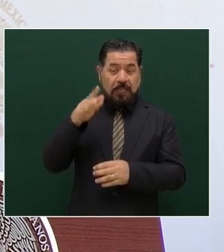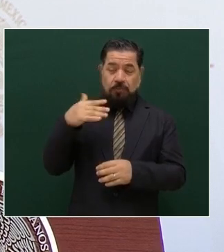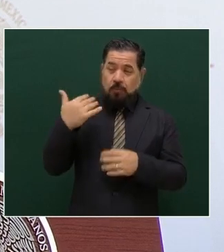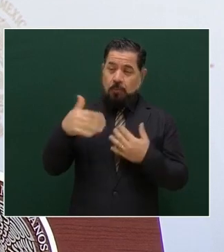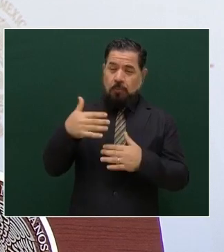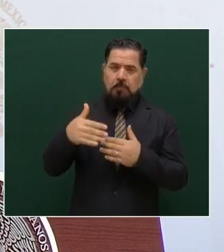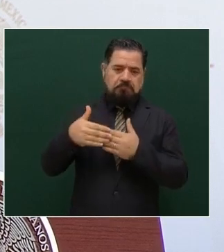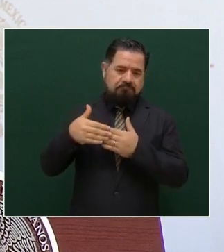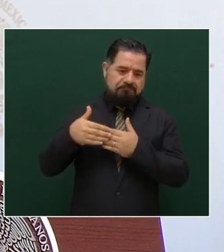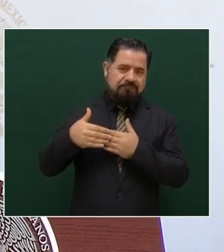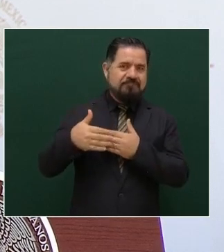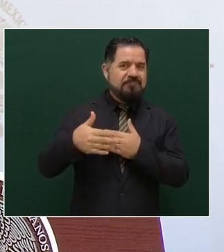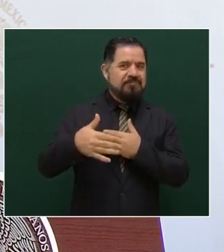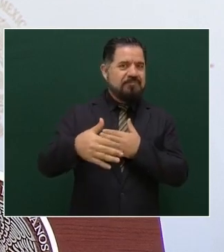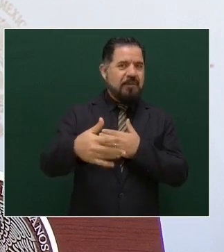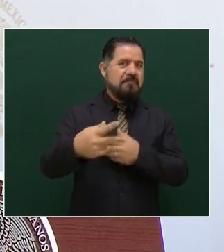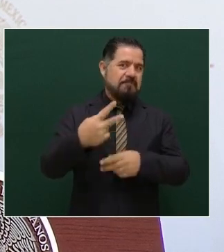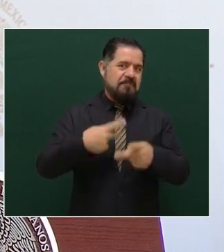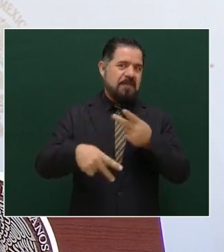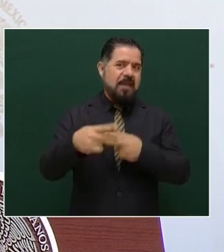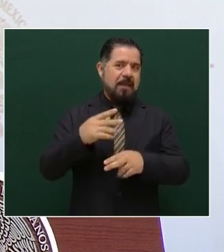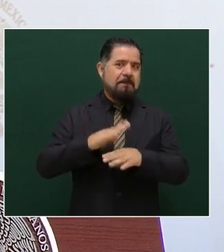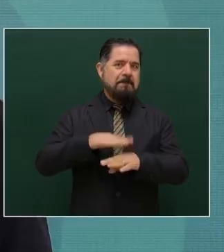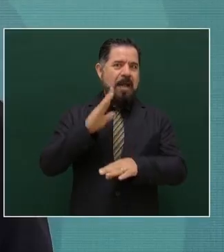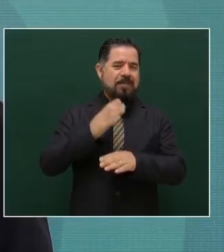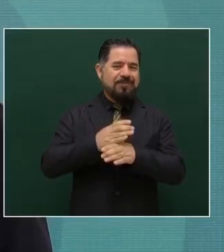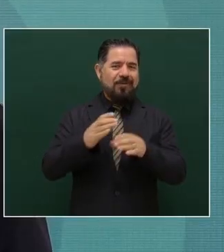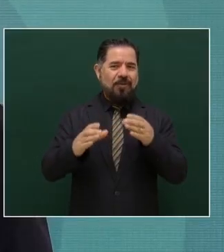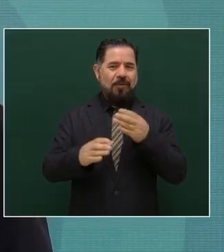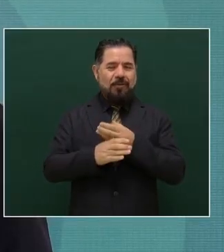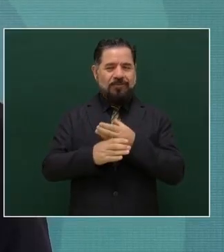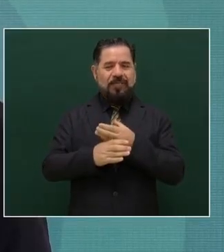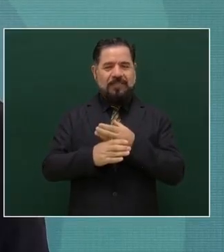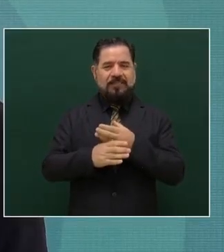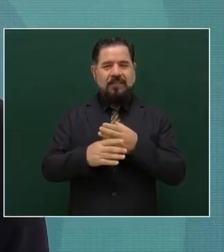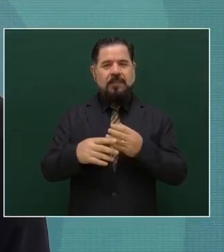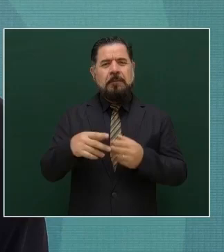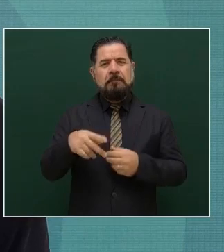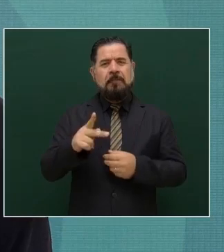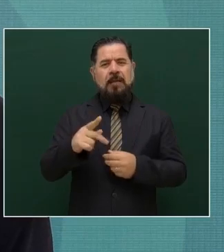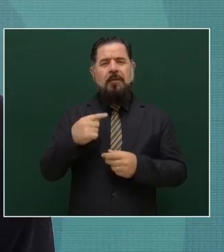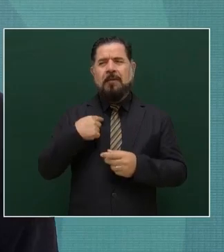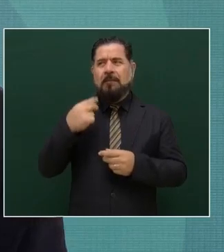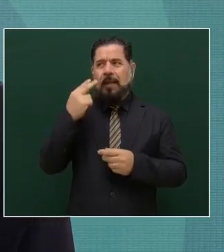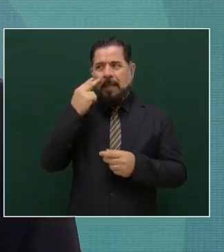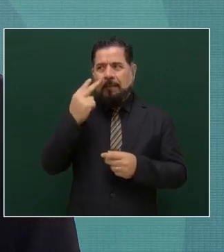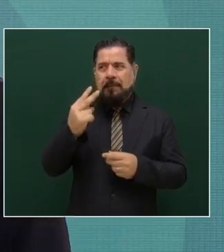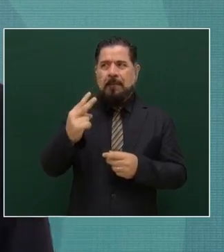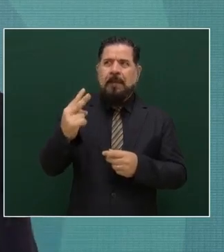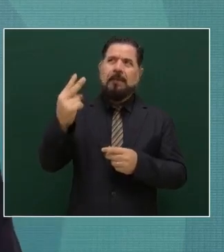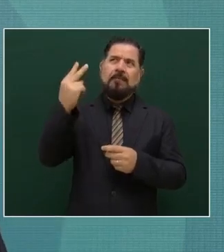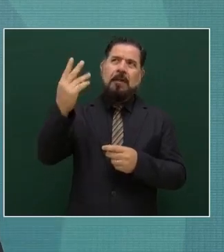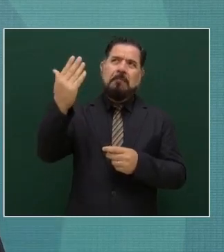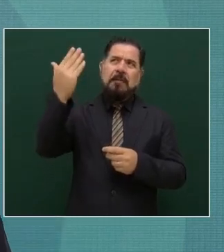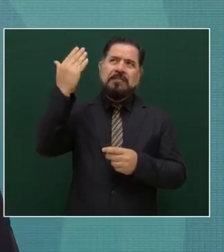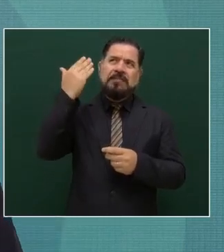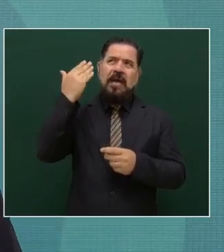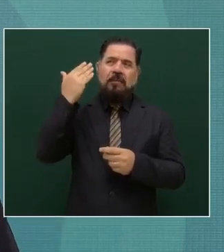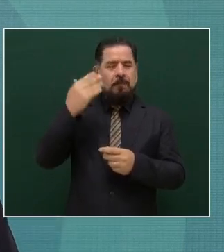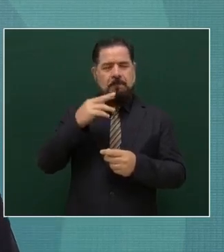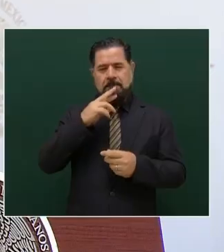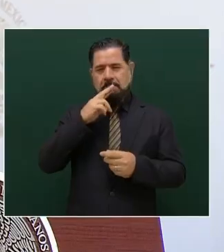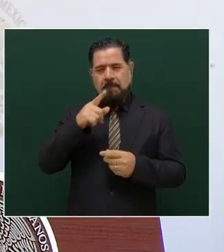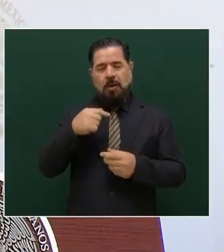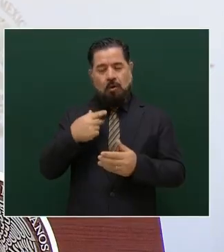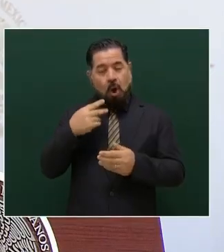delante, que como la ocasión para compartir el encanto y la nostalgia de este acontecimiento. Por